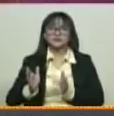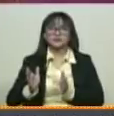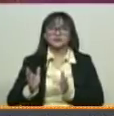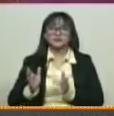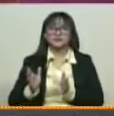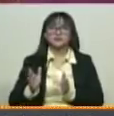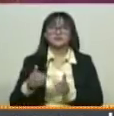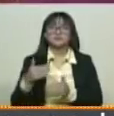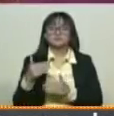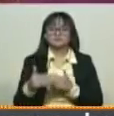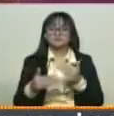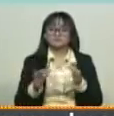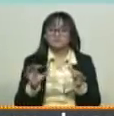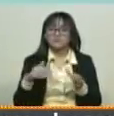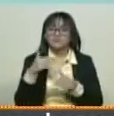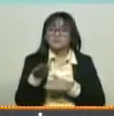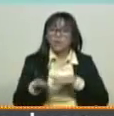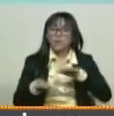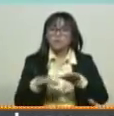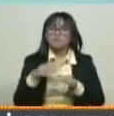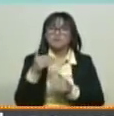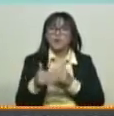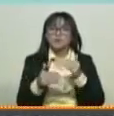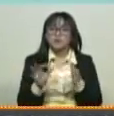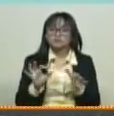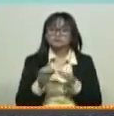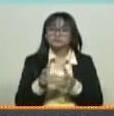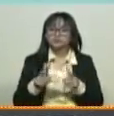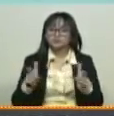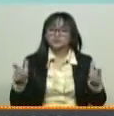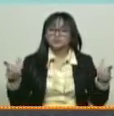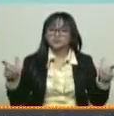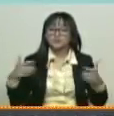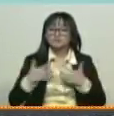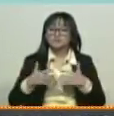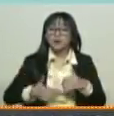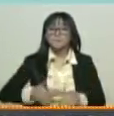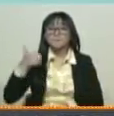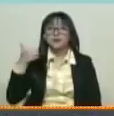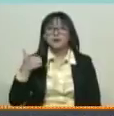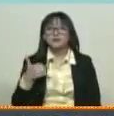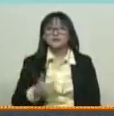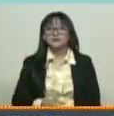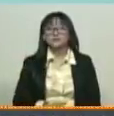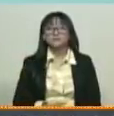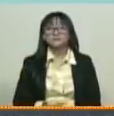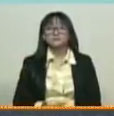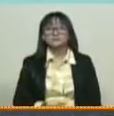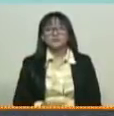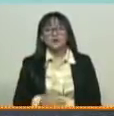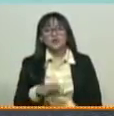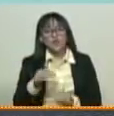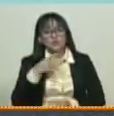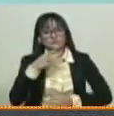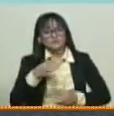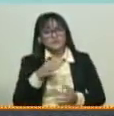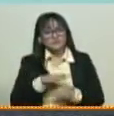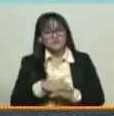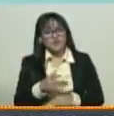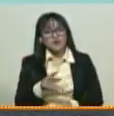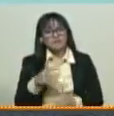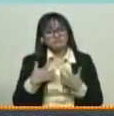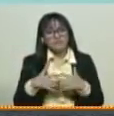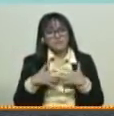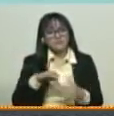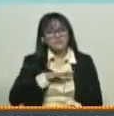de afianzar y expandir la productividad. Mucho se habla del aparato productivo de Venezuela. Cuando el comandante